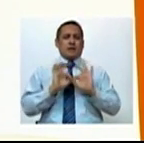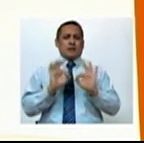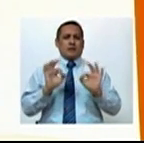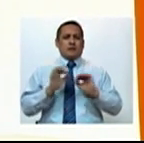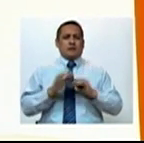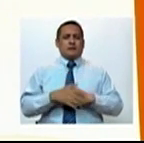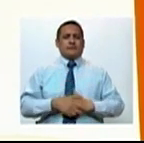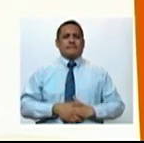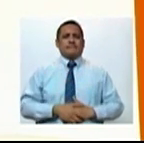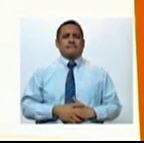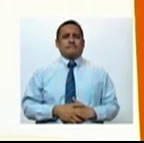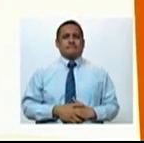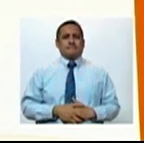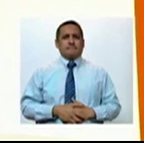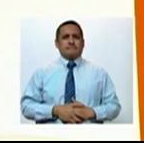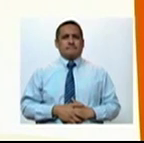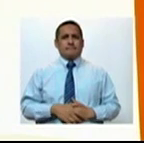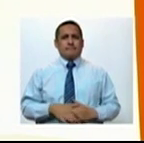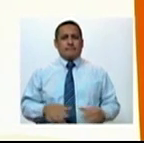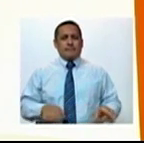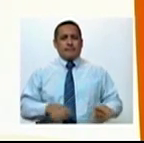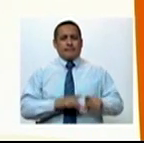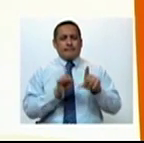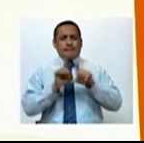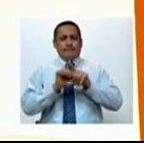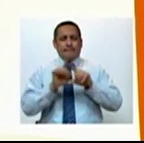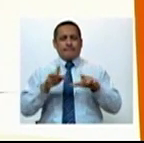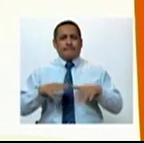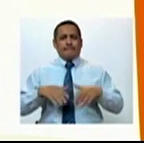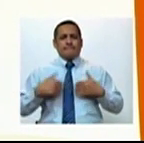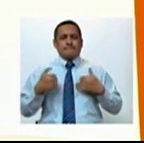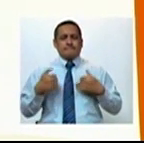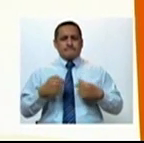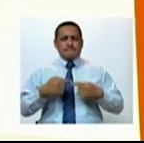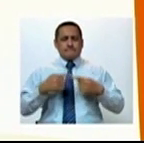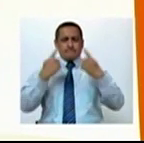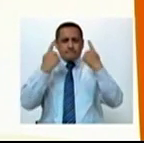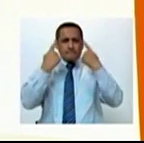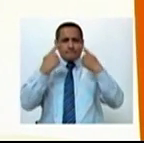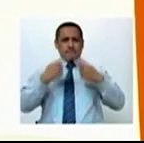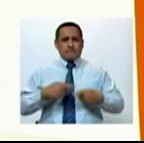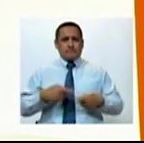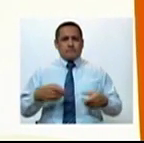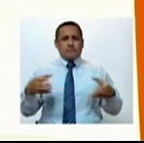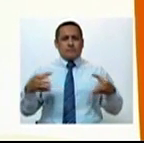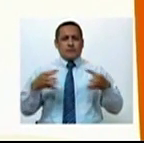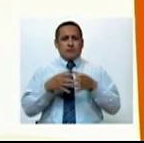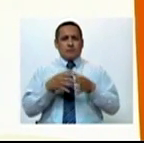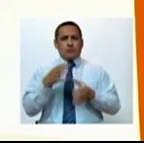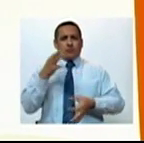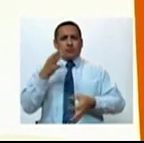agravarla. Claro. ¿No? Y de ahí que el tribunal